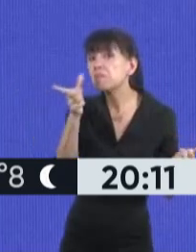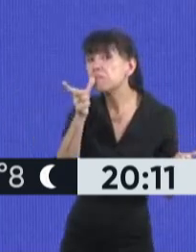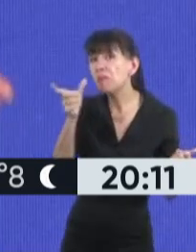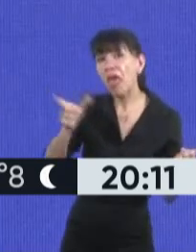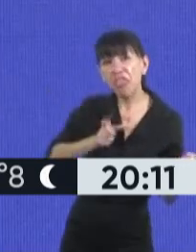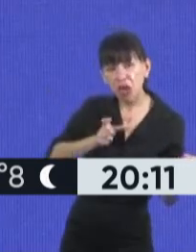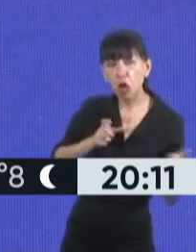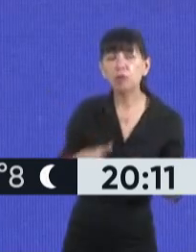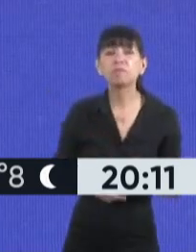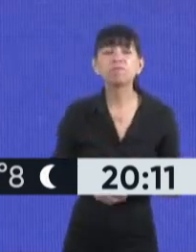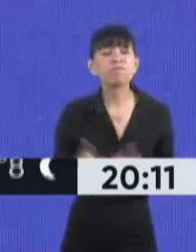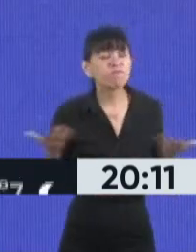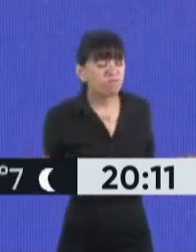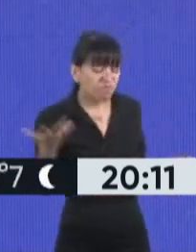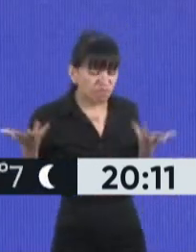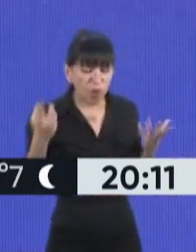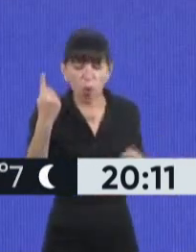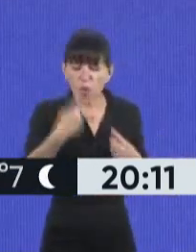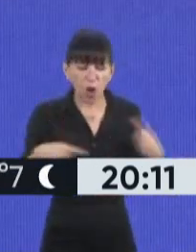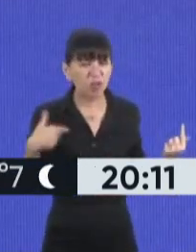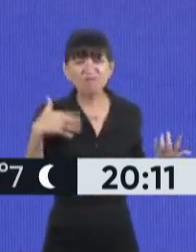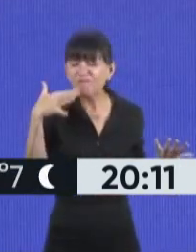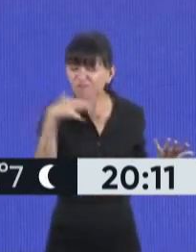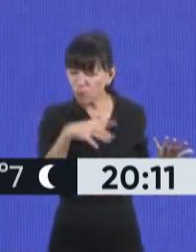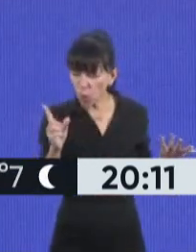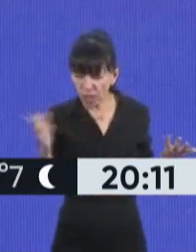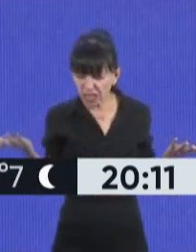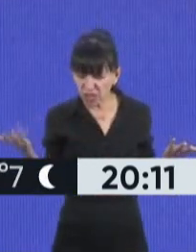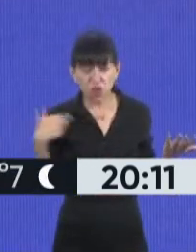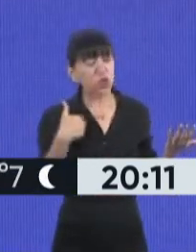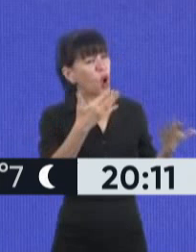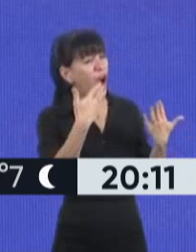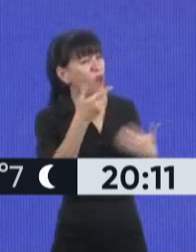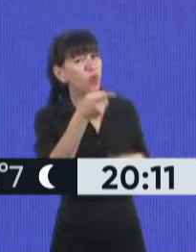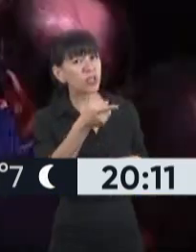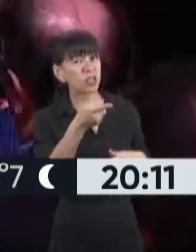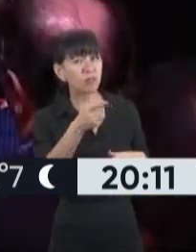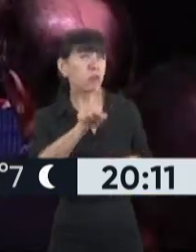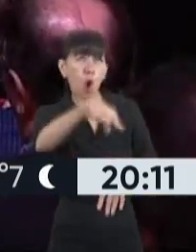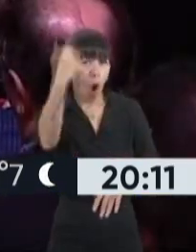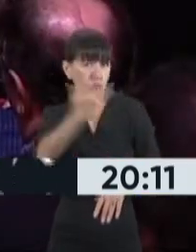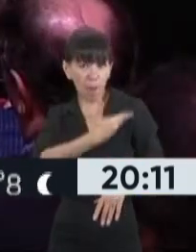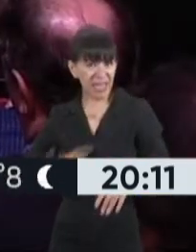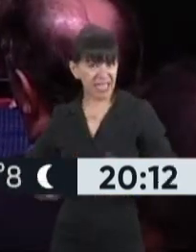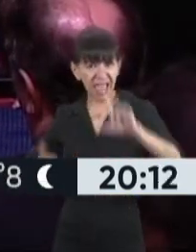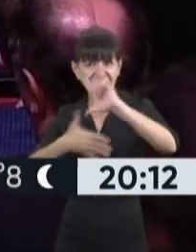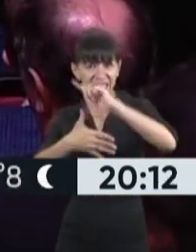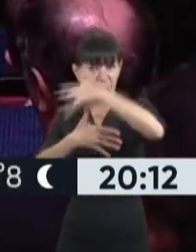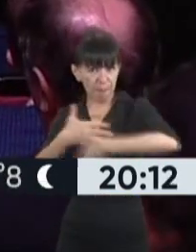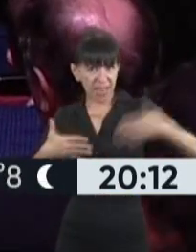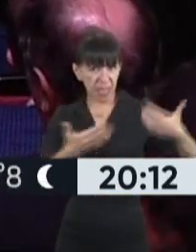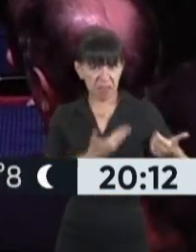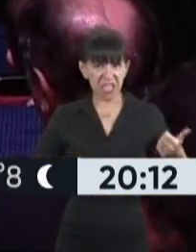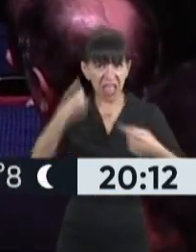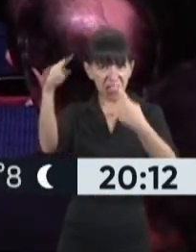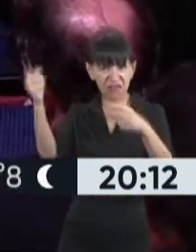¿sabe que hay una cosa que no entiendo? Yo hablo con usted y hablo con muchos presidentes de América Latina y lo que